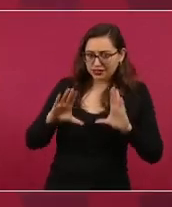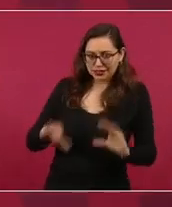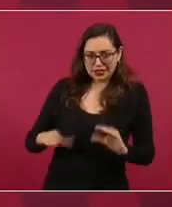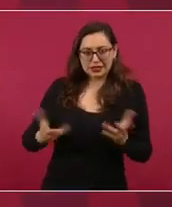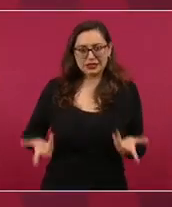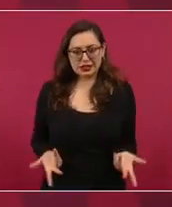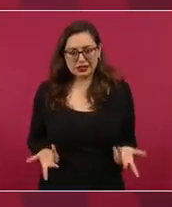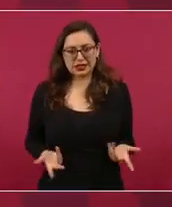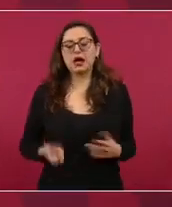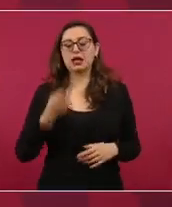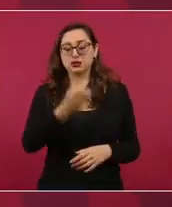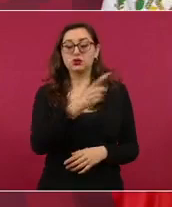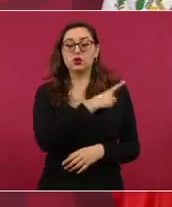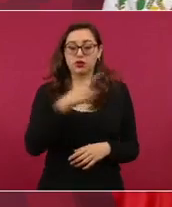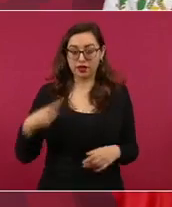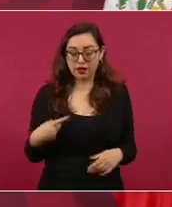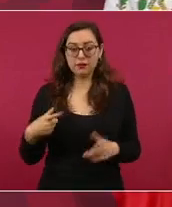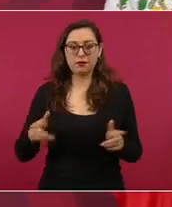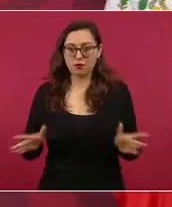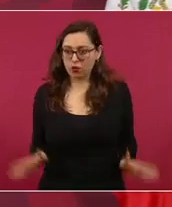eso es lo que se tiene que hacer, o sea,